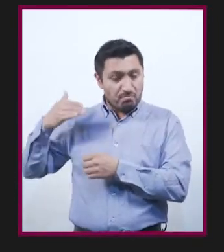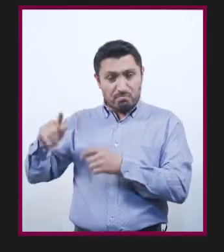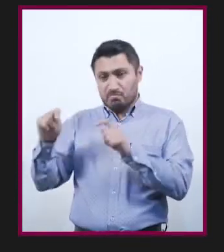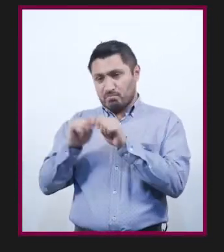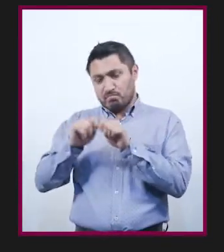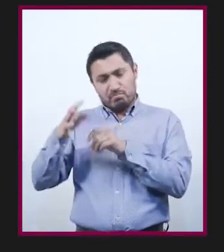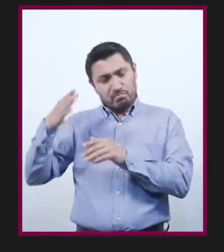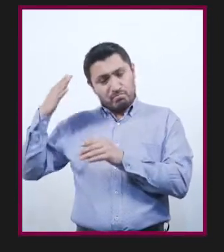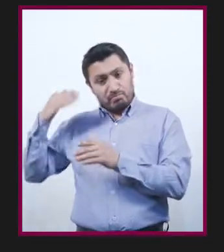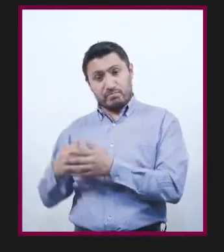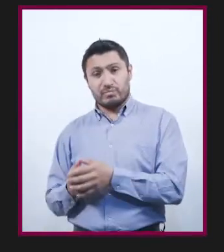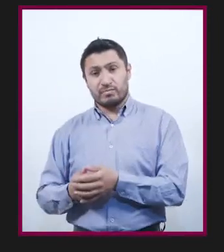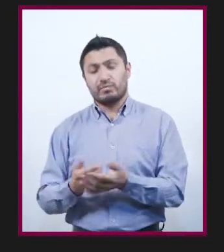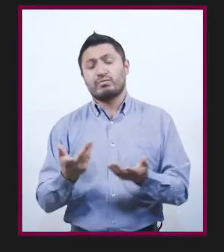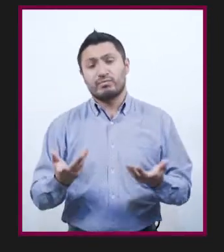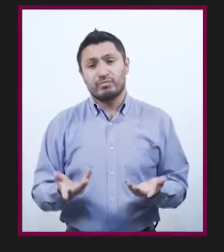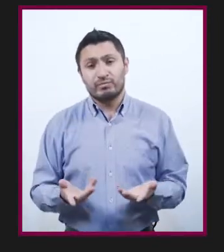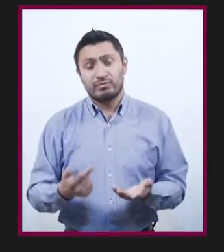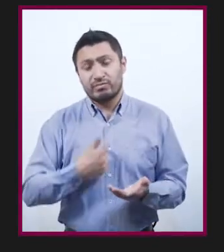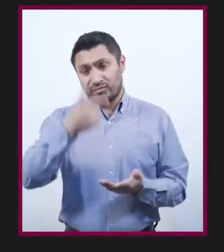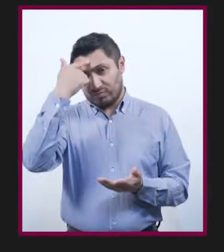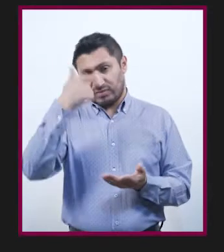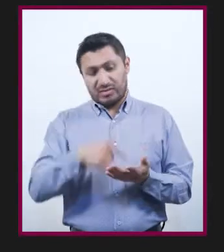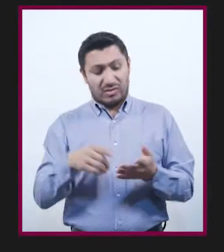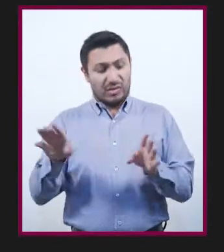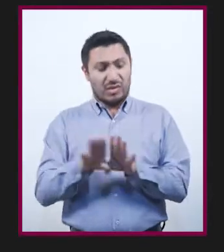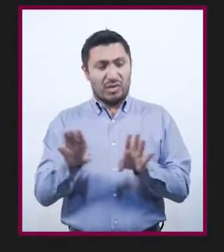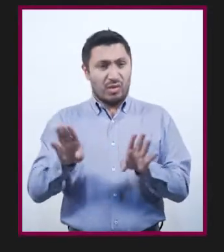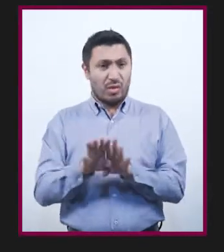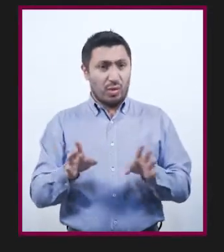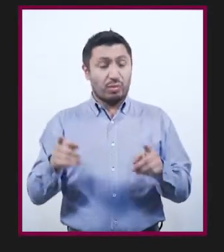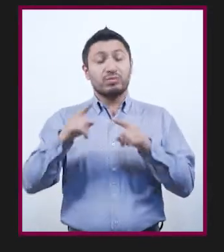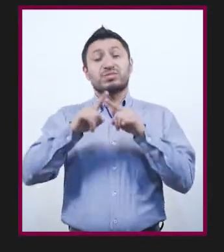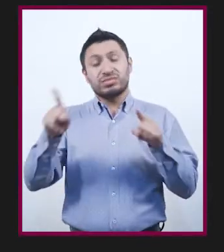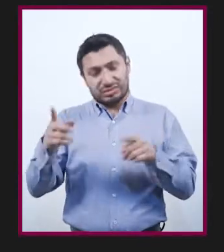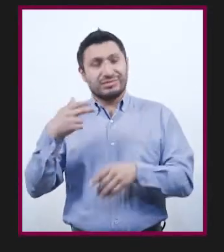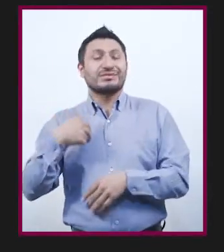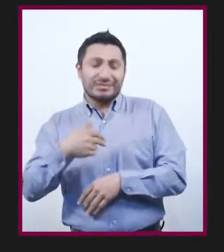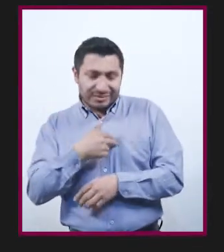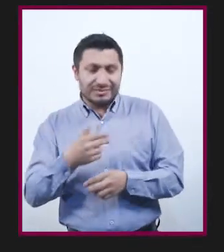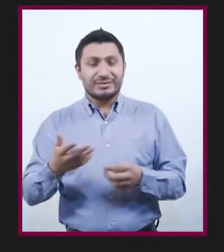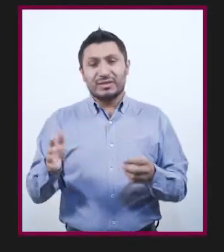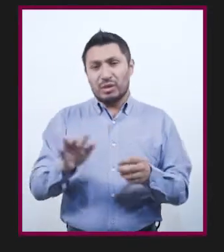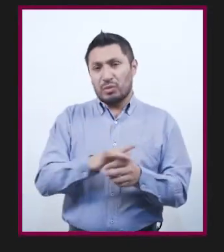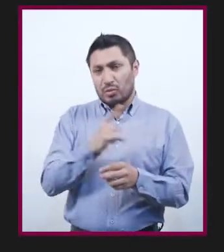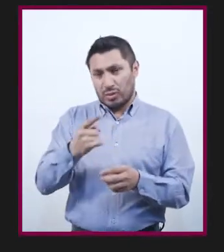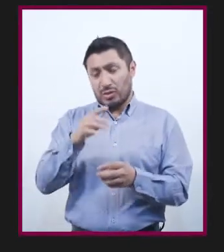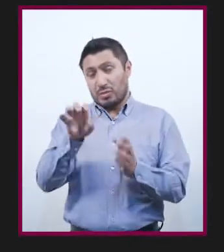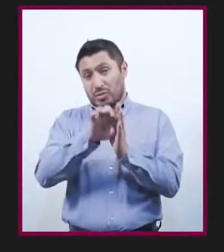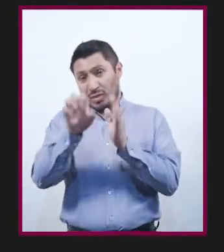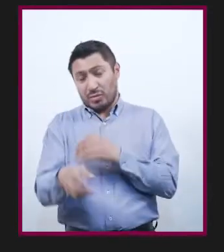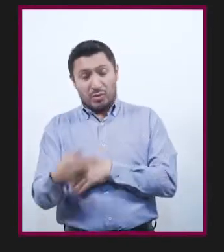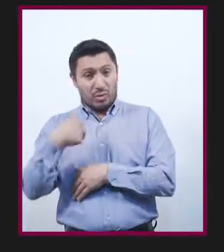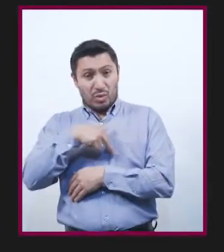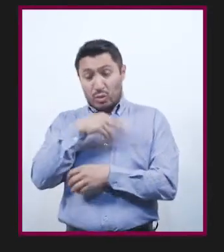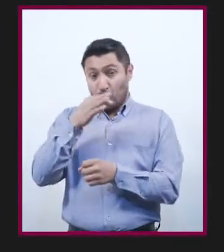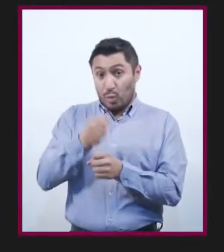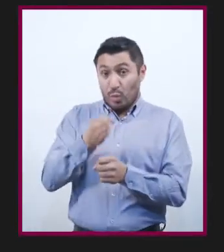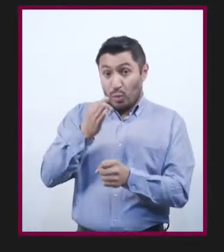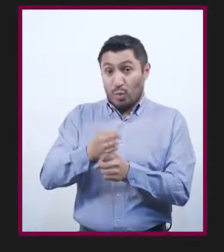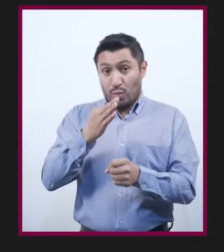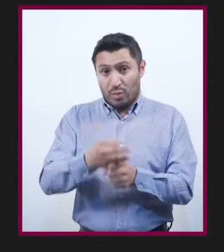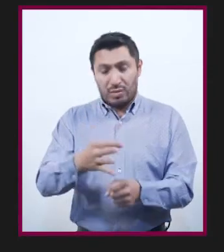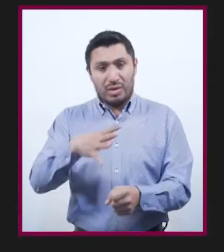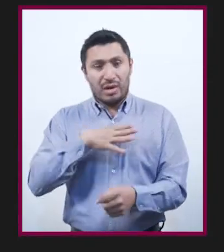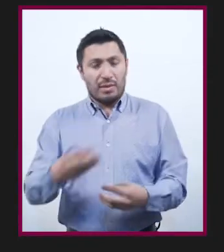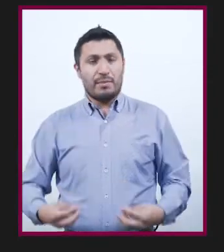no sé, es como que más diferente a la de la nuestra, porque por ejemplo nosotros ahorita actualmente estamos